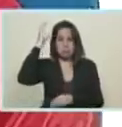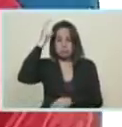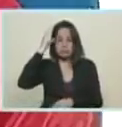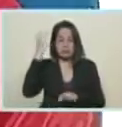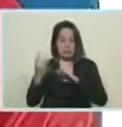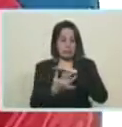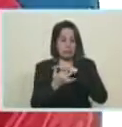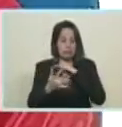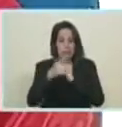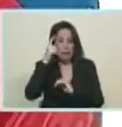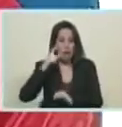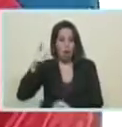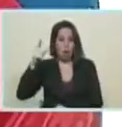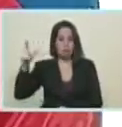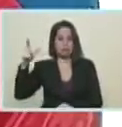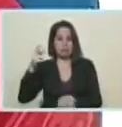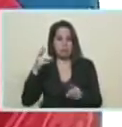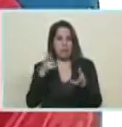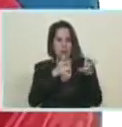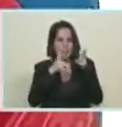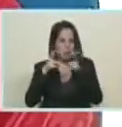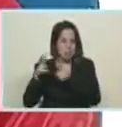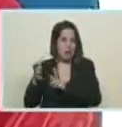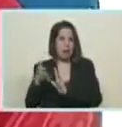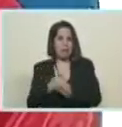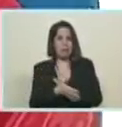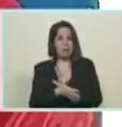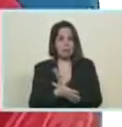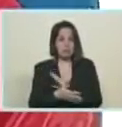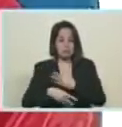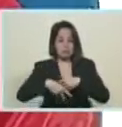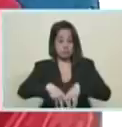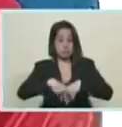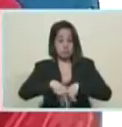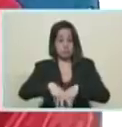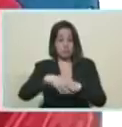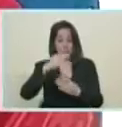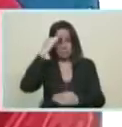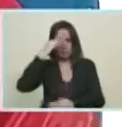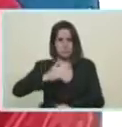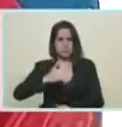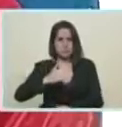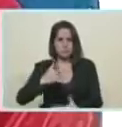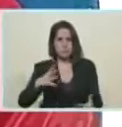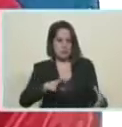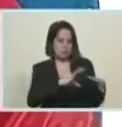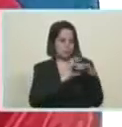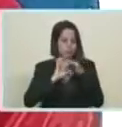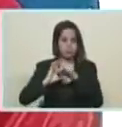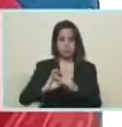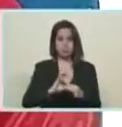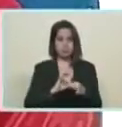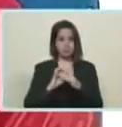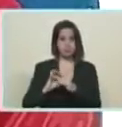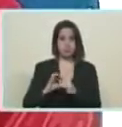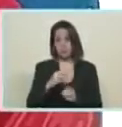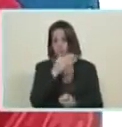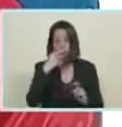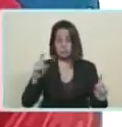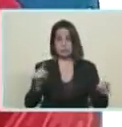logística, armada, de nuestra Fuerza Armada Nacional Bolivariana para su